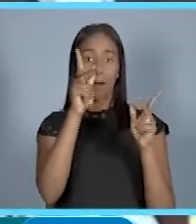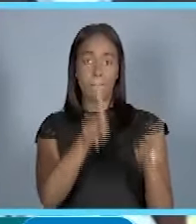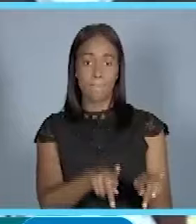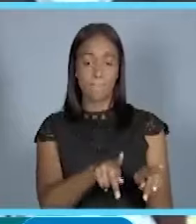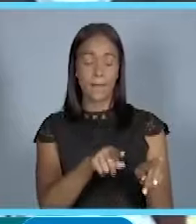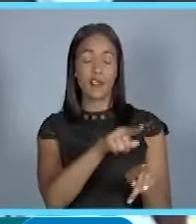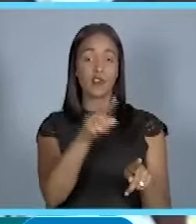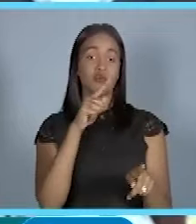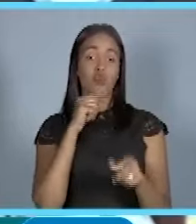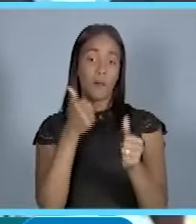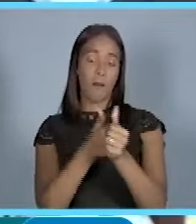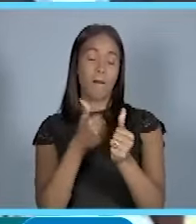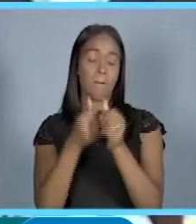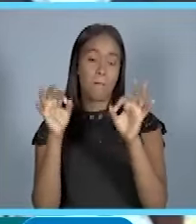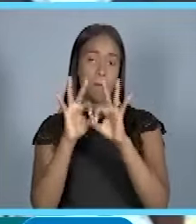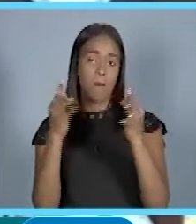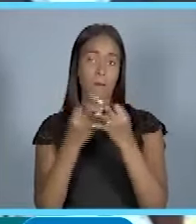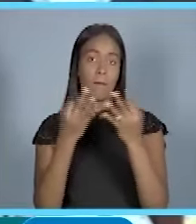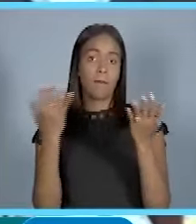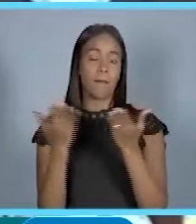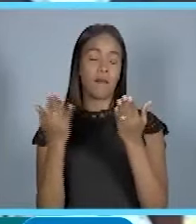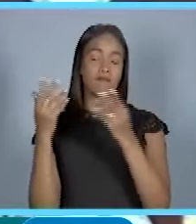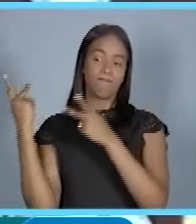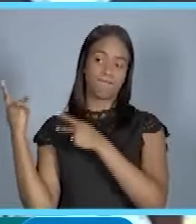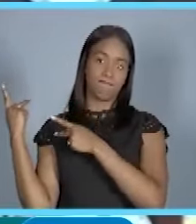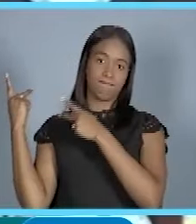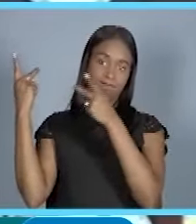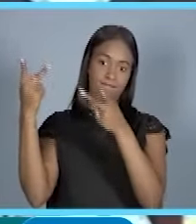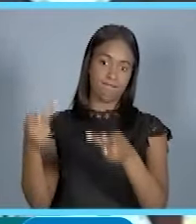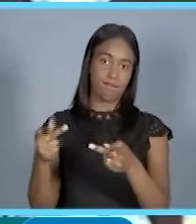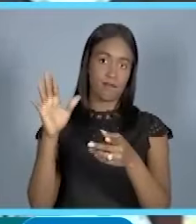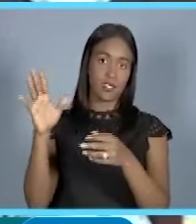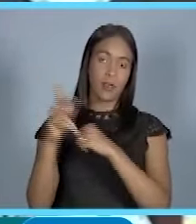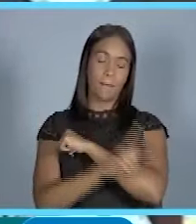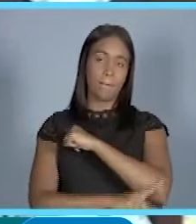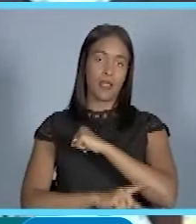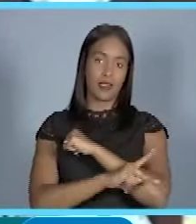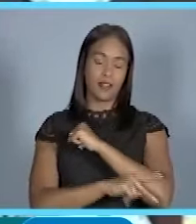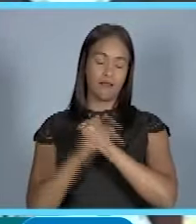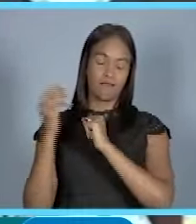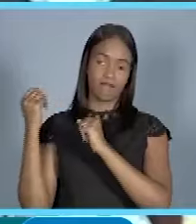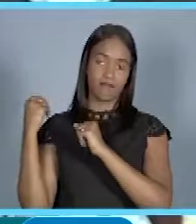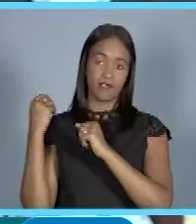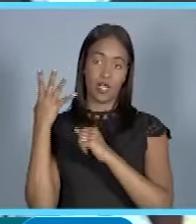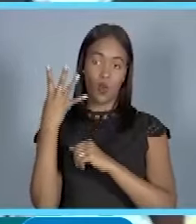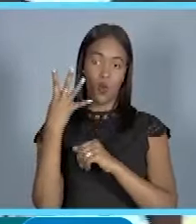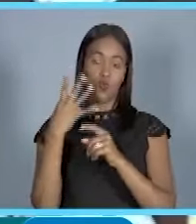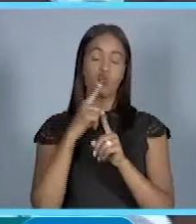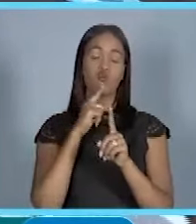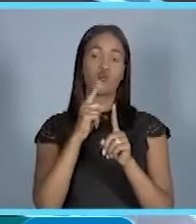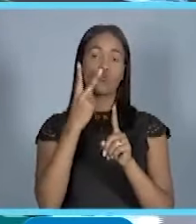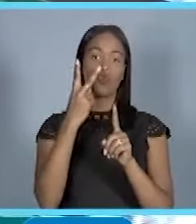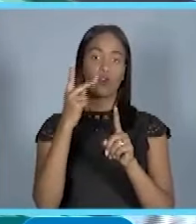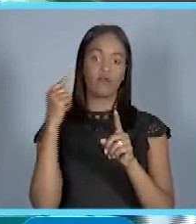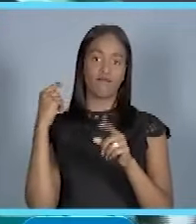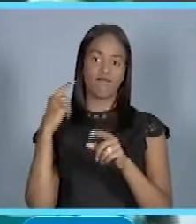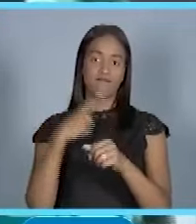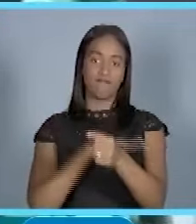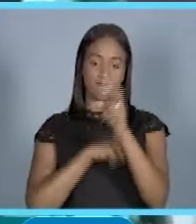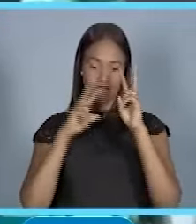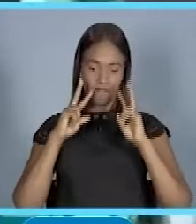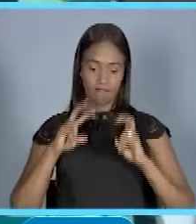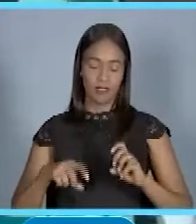porque son de la misma familia, viajó a su país. los cuatro, solo dos llegaron con prueba de